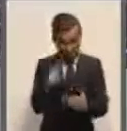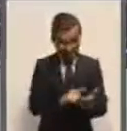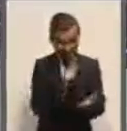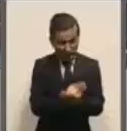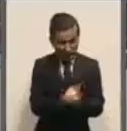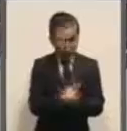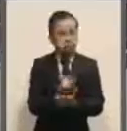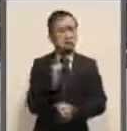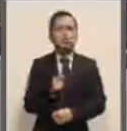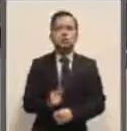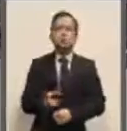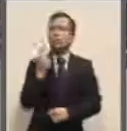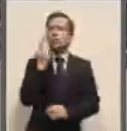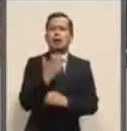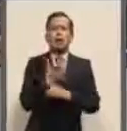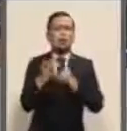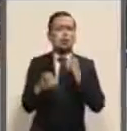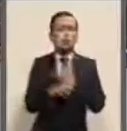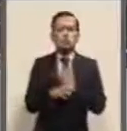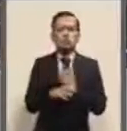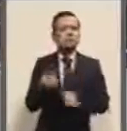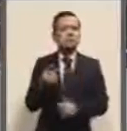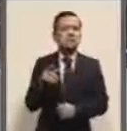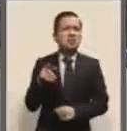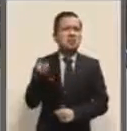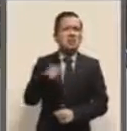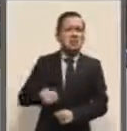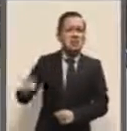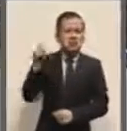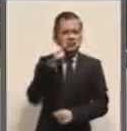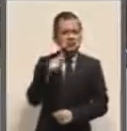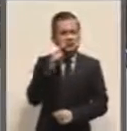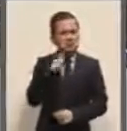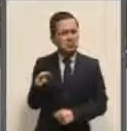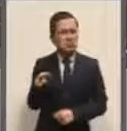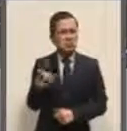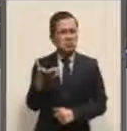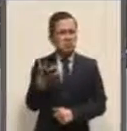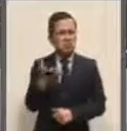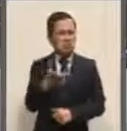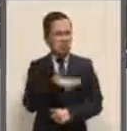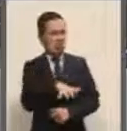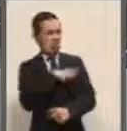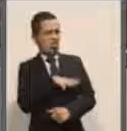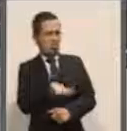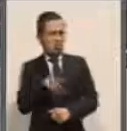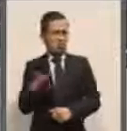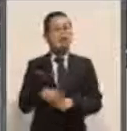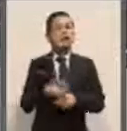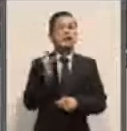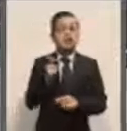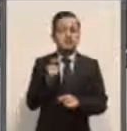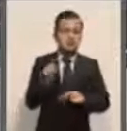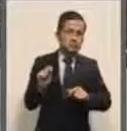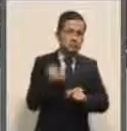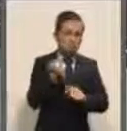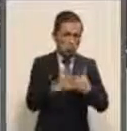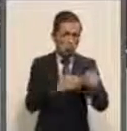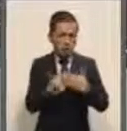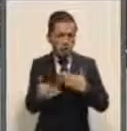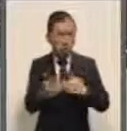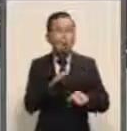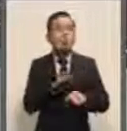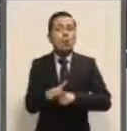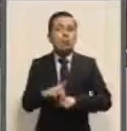de los principales inhibidores que caracterizan la amplia brecha digital en México, el cual se refiere a